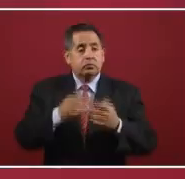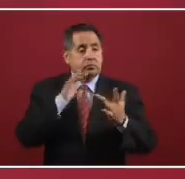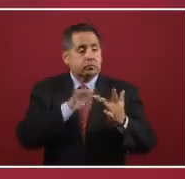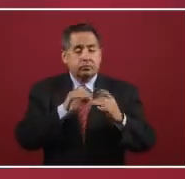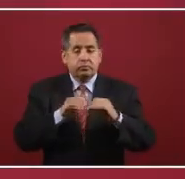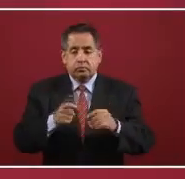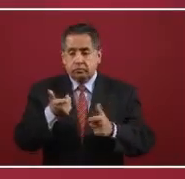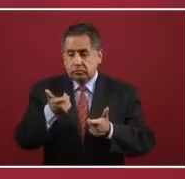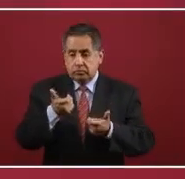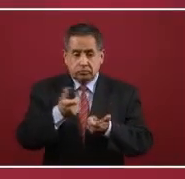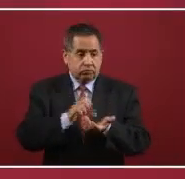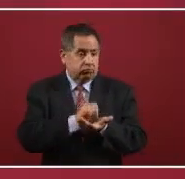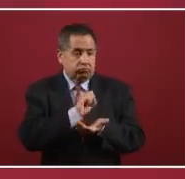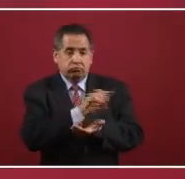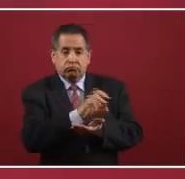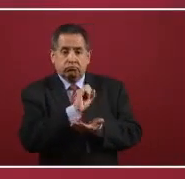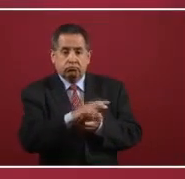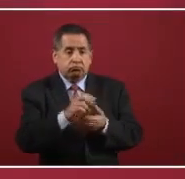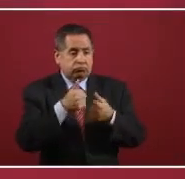de recursos,